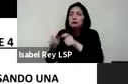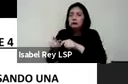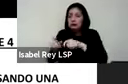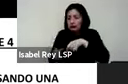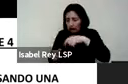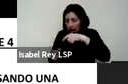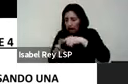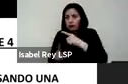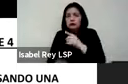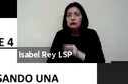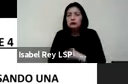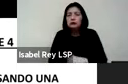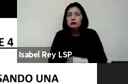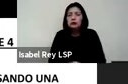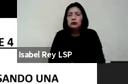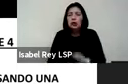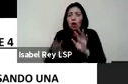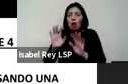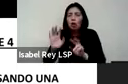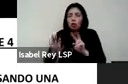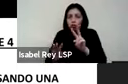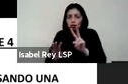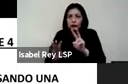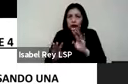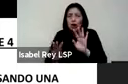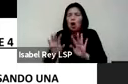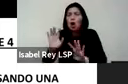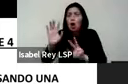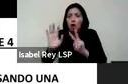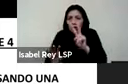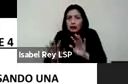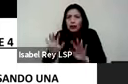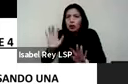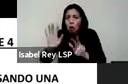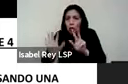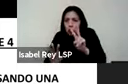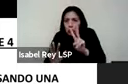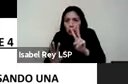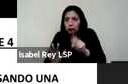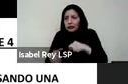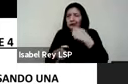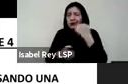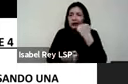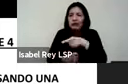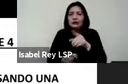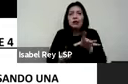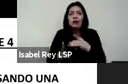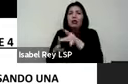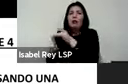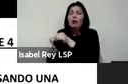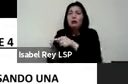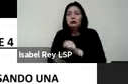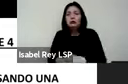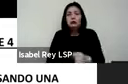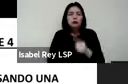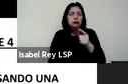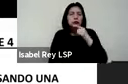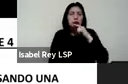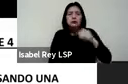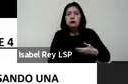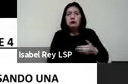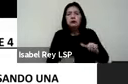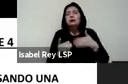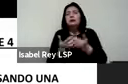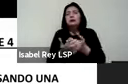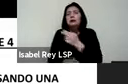hicieron, oiga, 12 de los 12. Los 12 que estuvieron en la fiesta se contagiaron y una señora llegó al